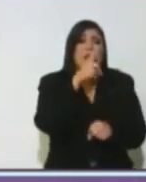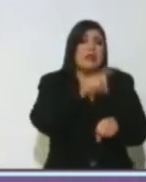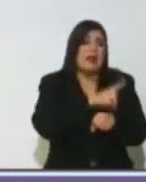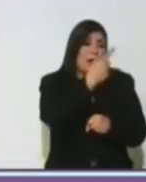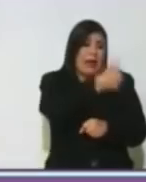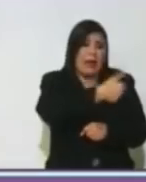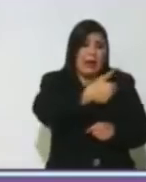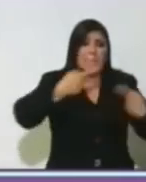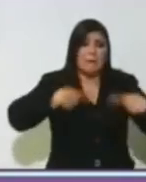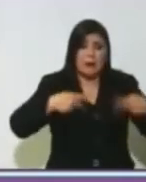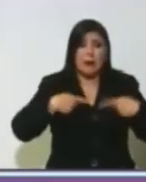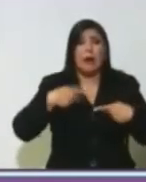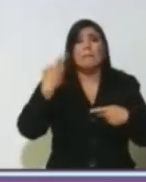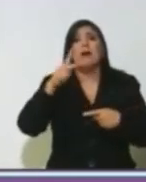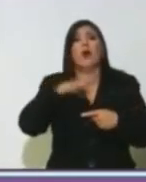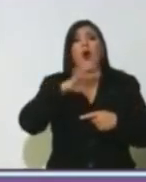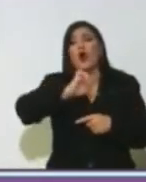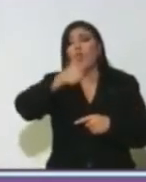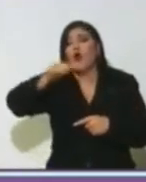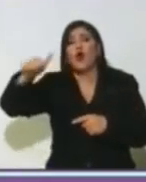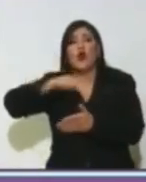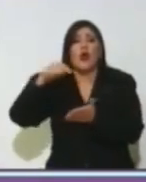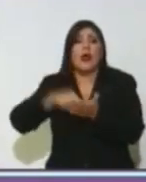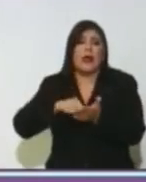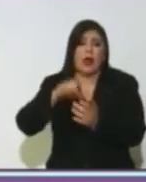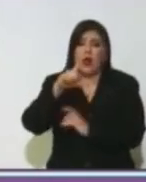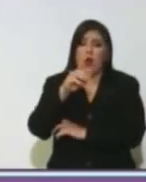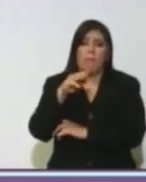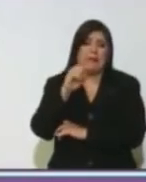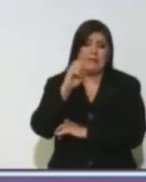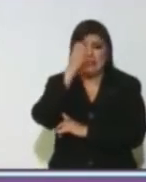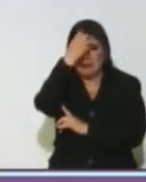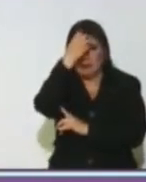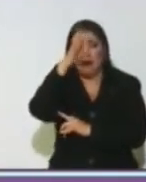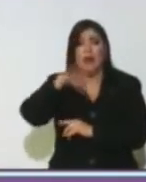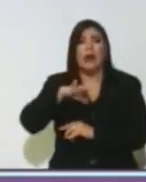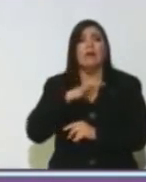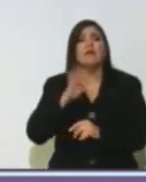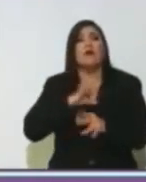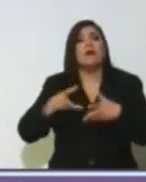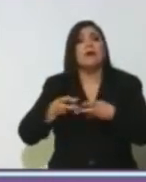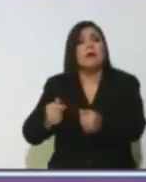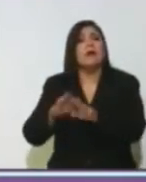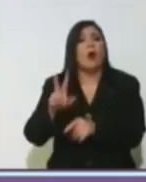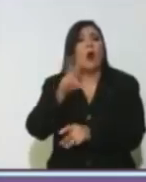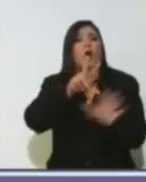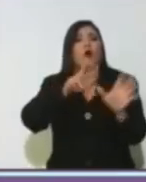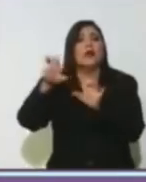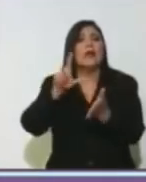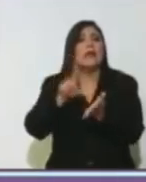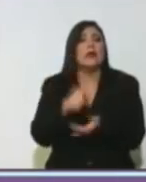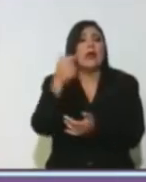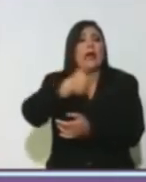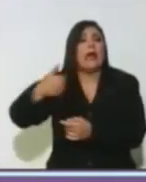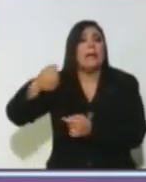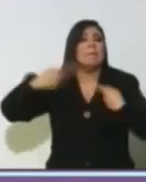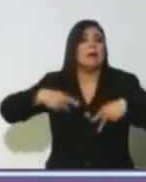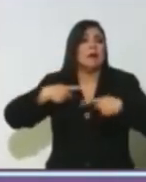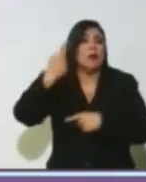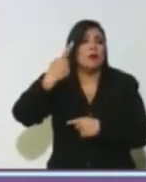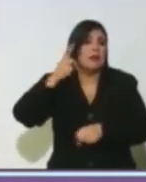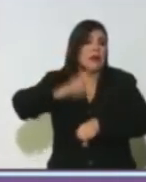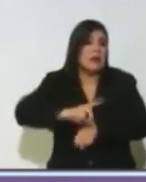persona cuando en colonias como las lomas de chapultepec el consumo puede llegar a ser de 800 litros por día por persona esto es